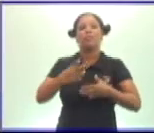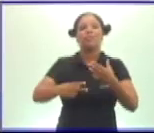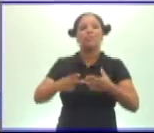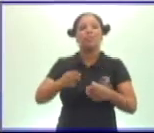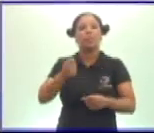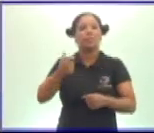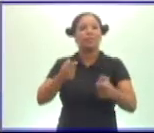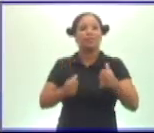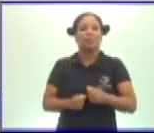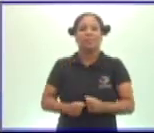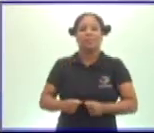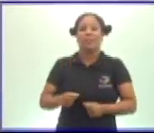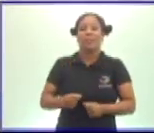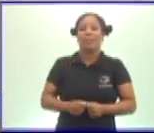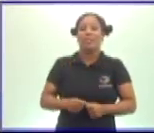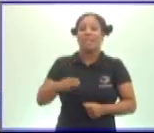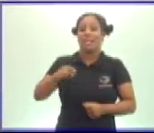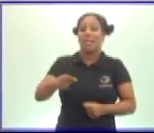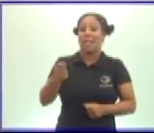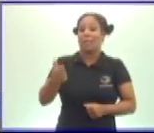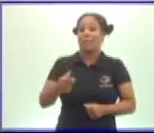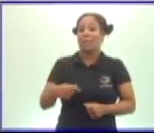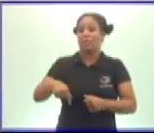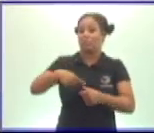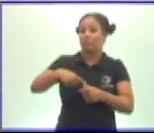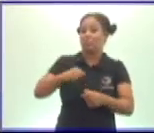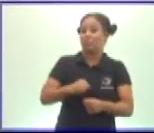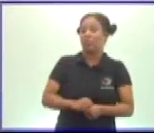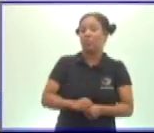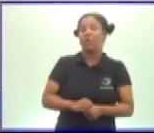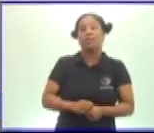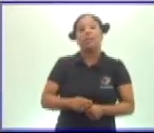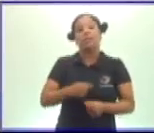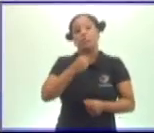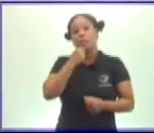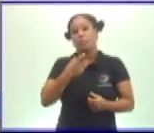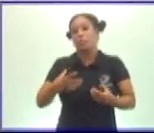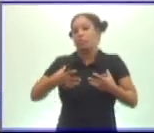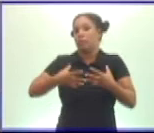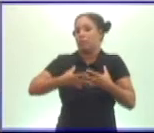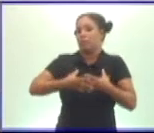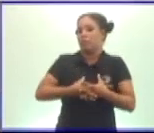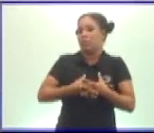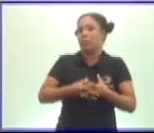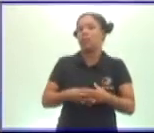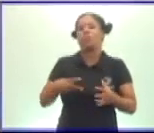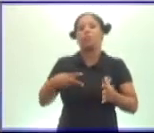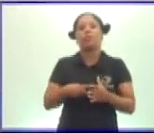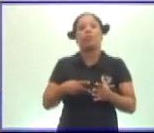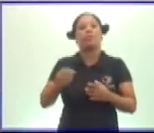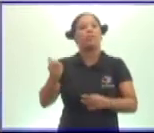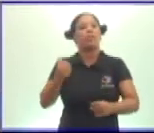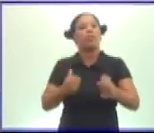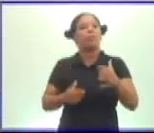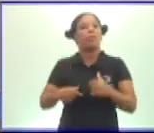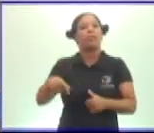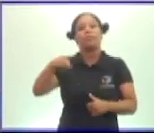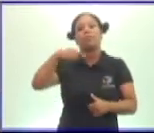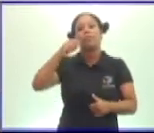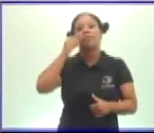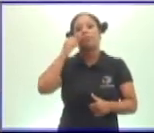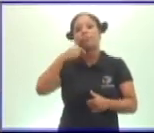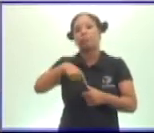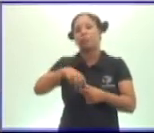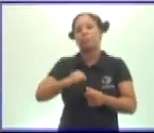del disolvente y, por supuesto, la interacción entre las partículas del soluto y